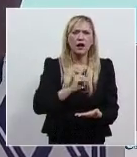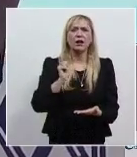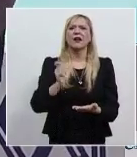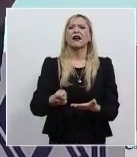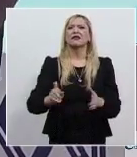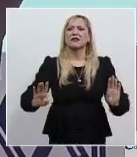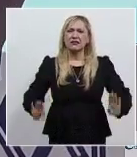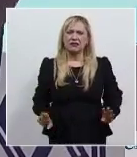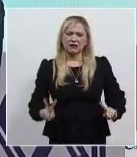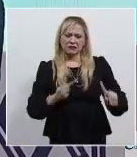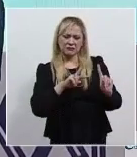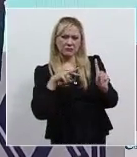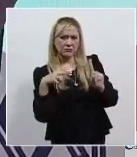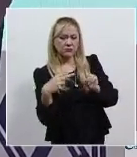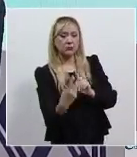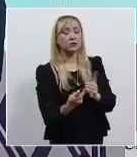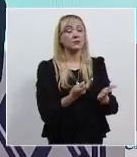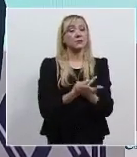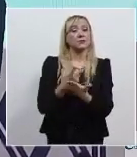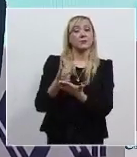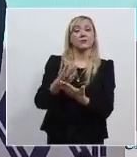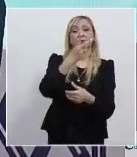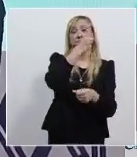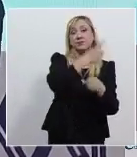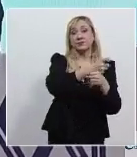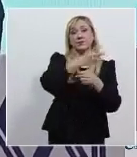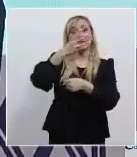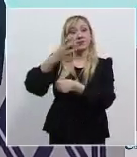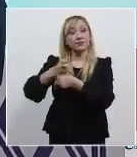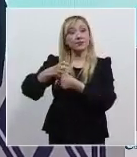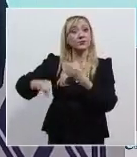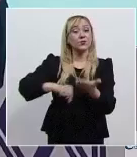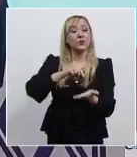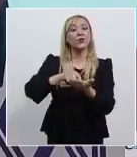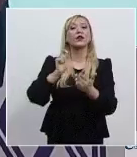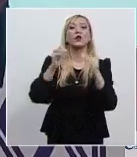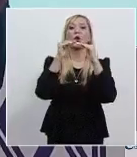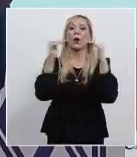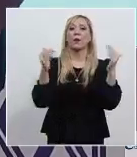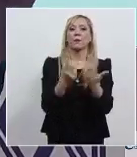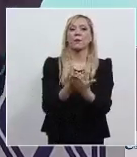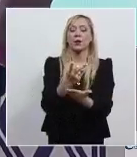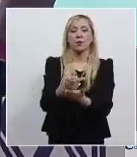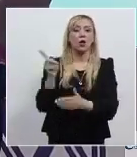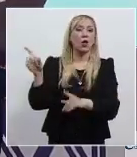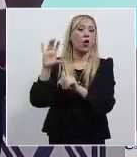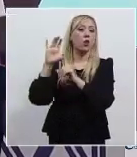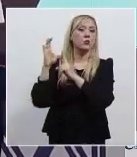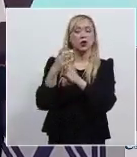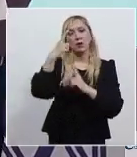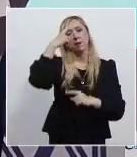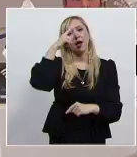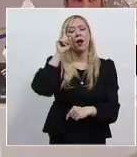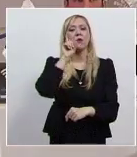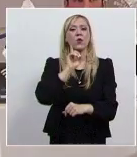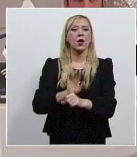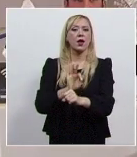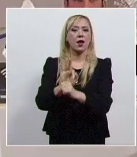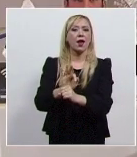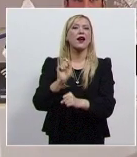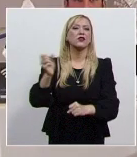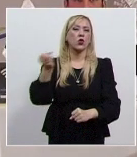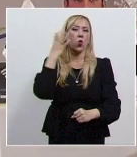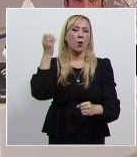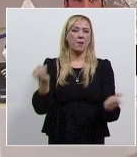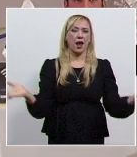género. Recibió el primer y tercer lugar del Premio a la Igualdad, otorgado por la Comisión Permanente de Género de la Cumbre